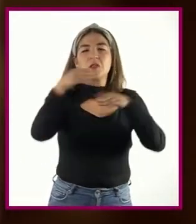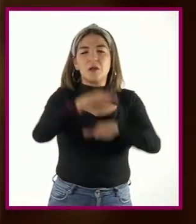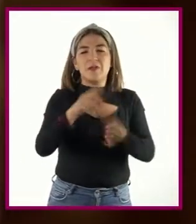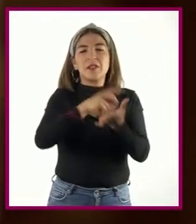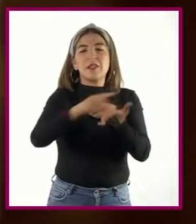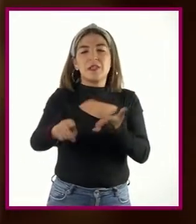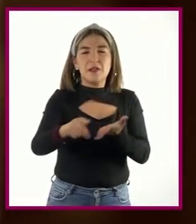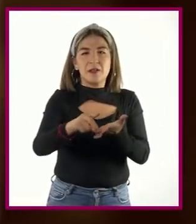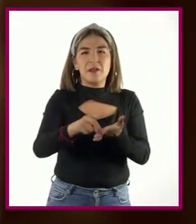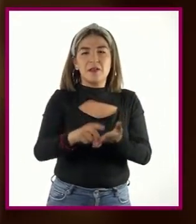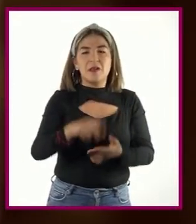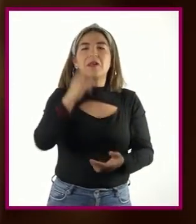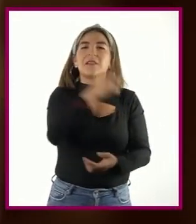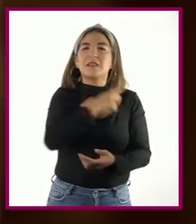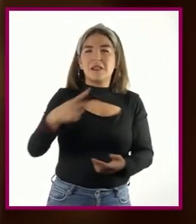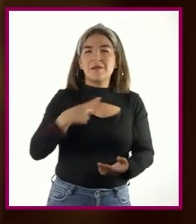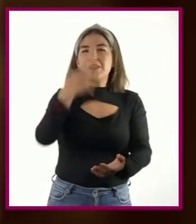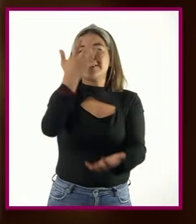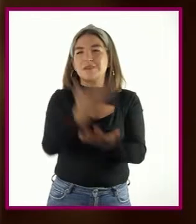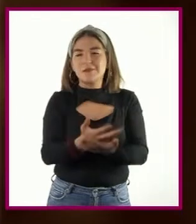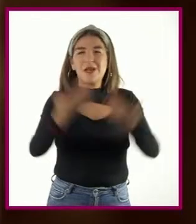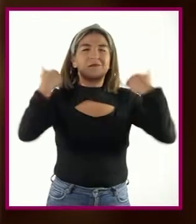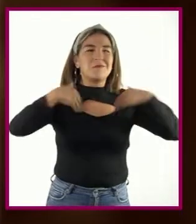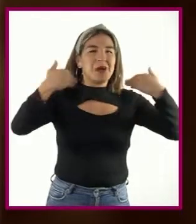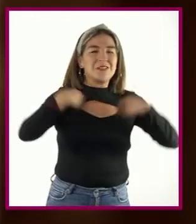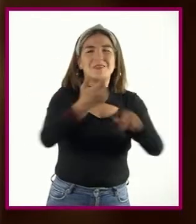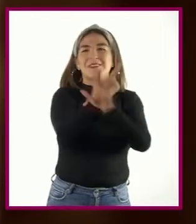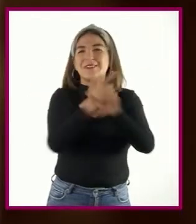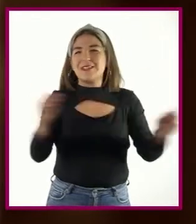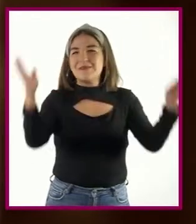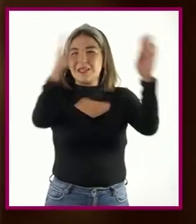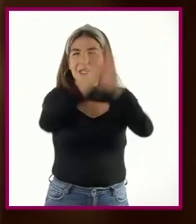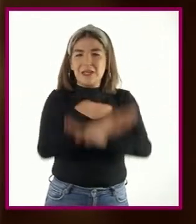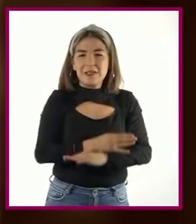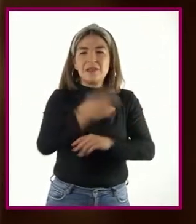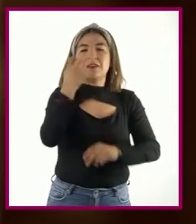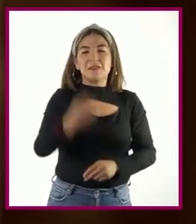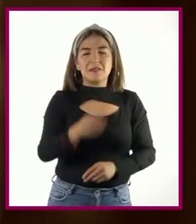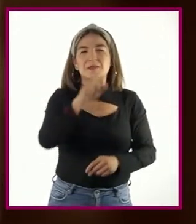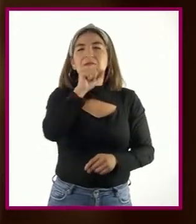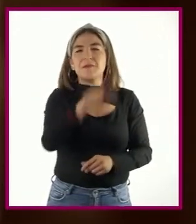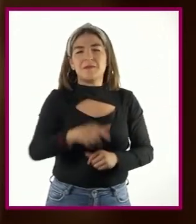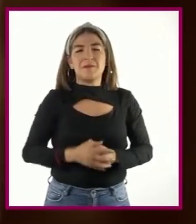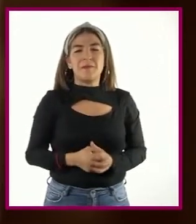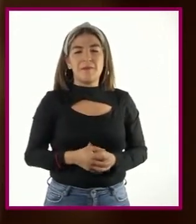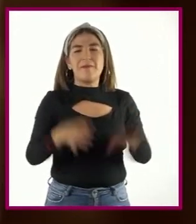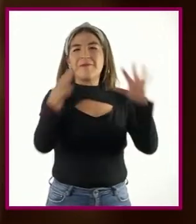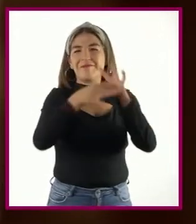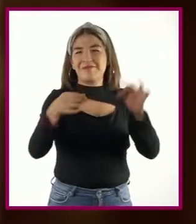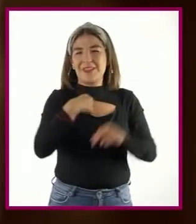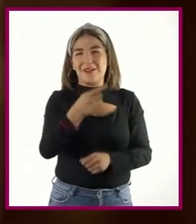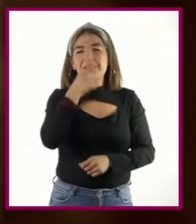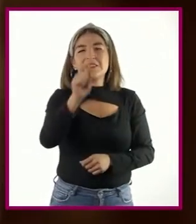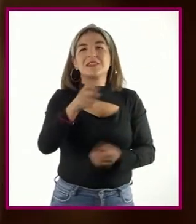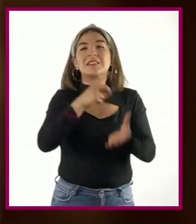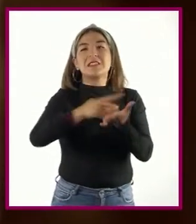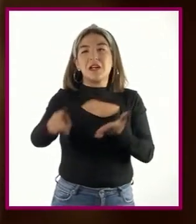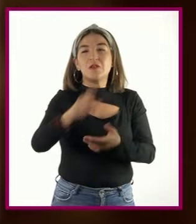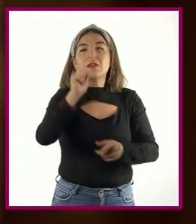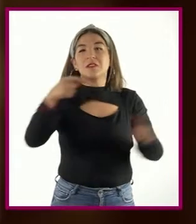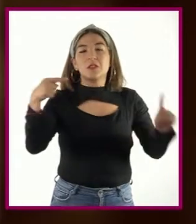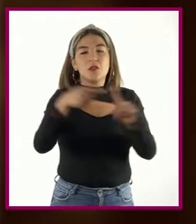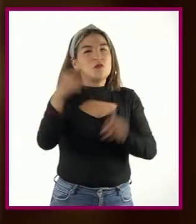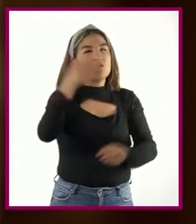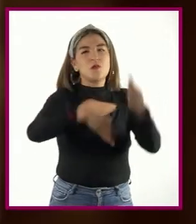derecho al descanso y libre esparcimiento, que si bien como mencioné anteriormente son derechos que corresponden